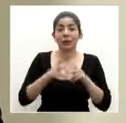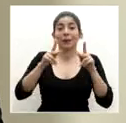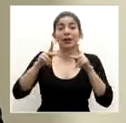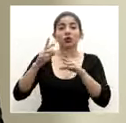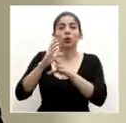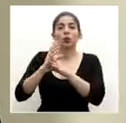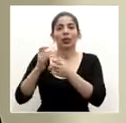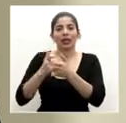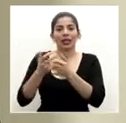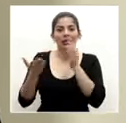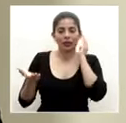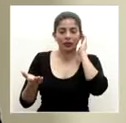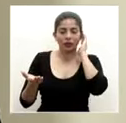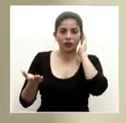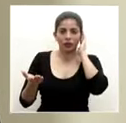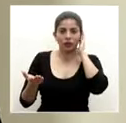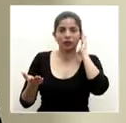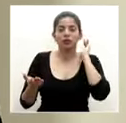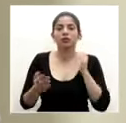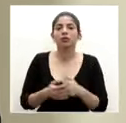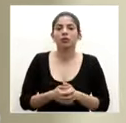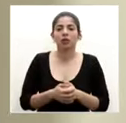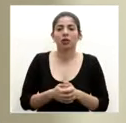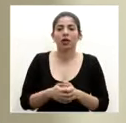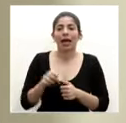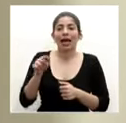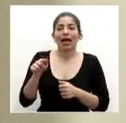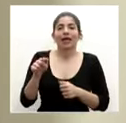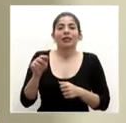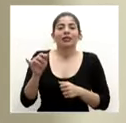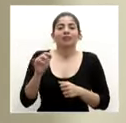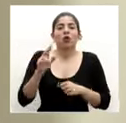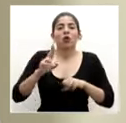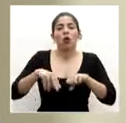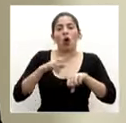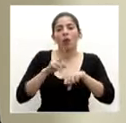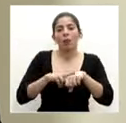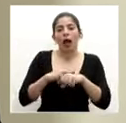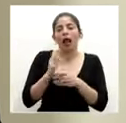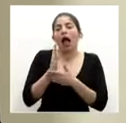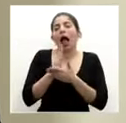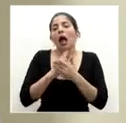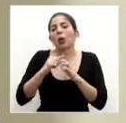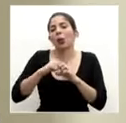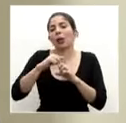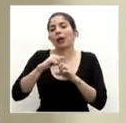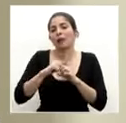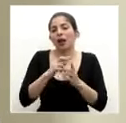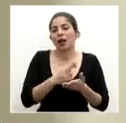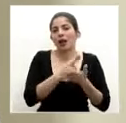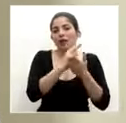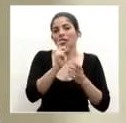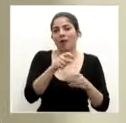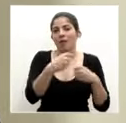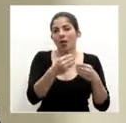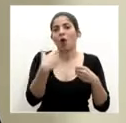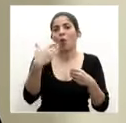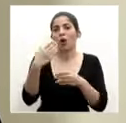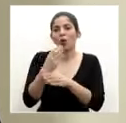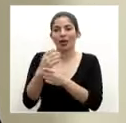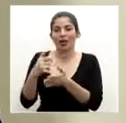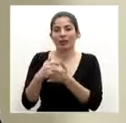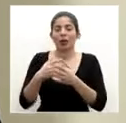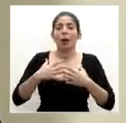en cuidados intensivos, que han estado en cuidados intensivos, que es, como le digo, normal que tengan cierto tipo de rehabilitación, tanto